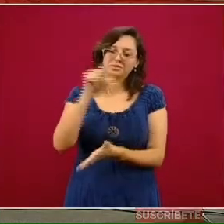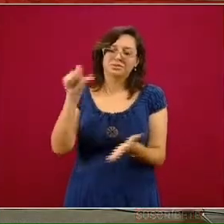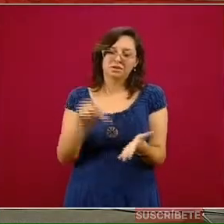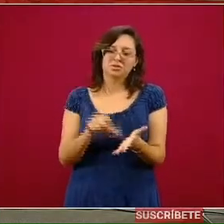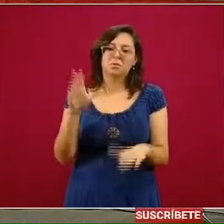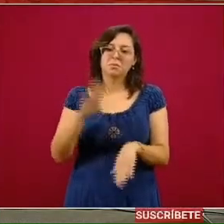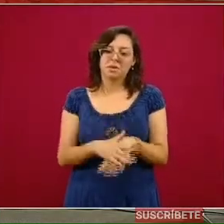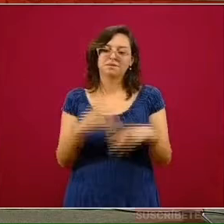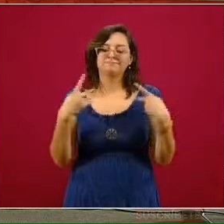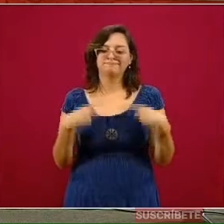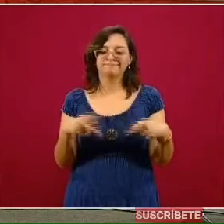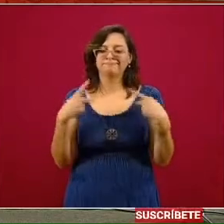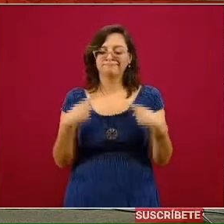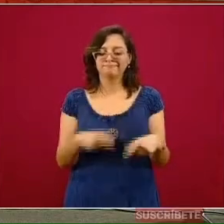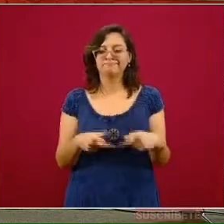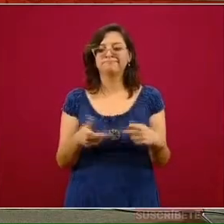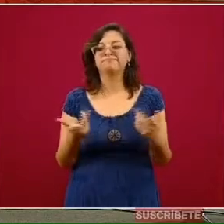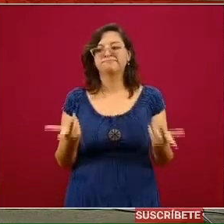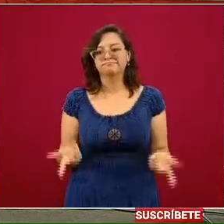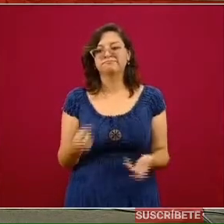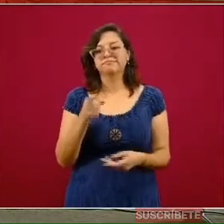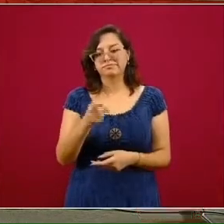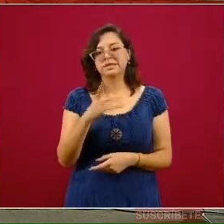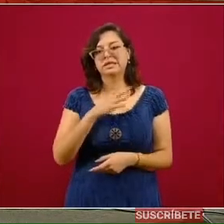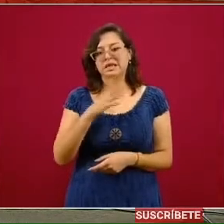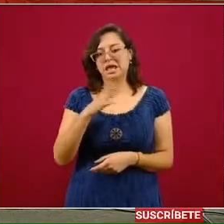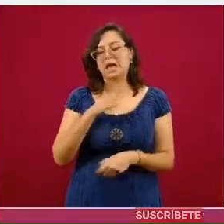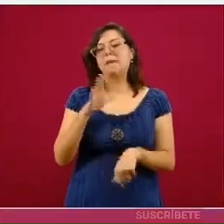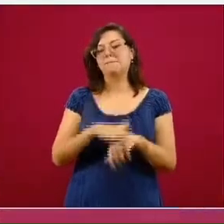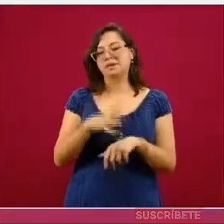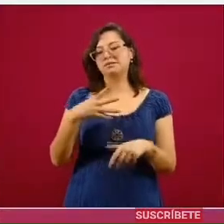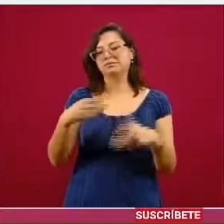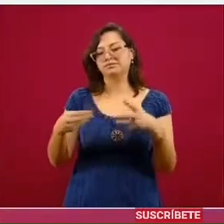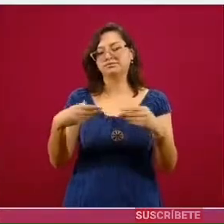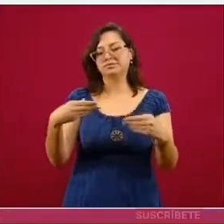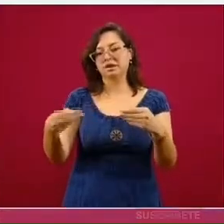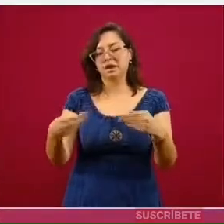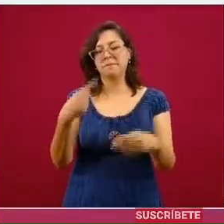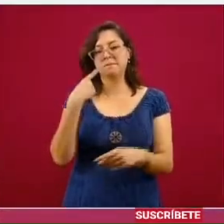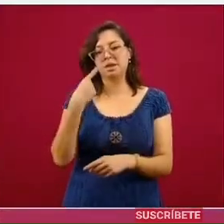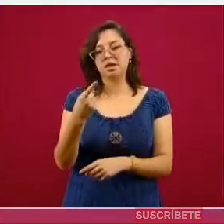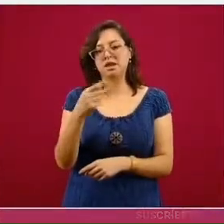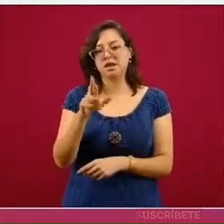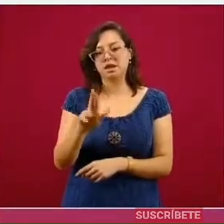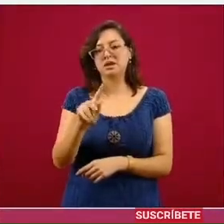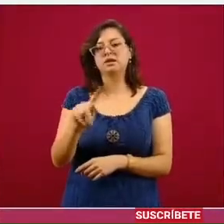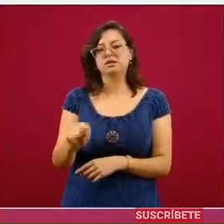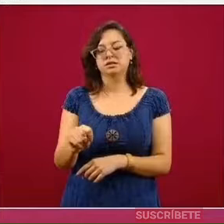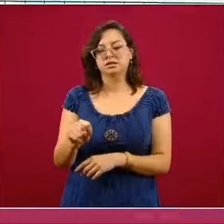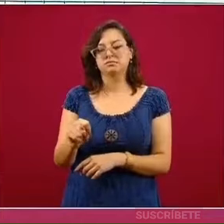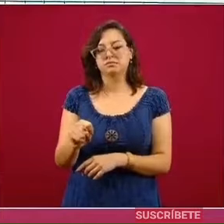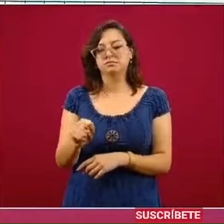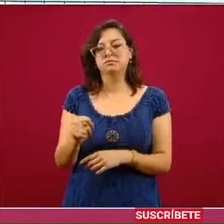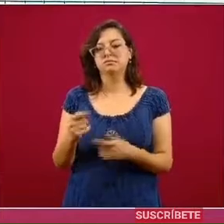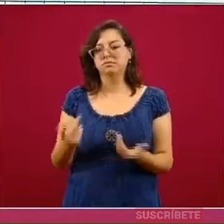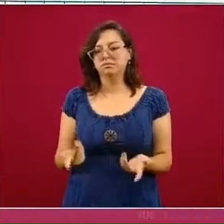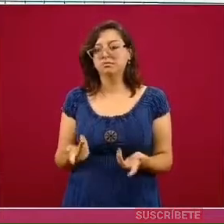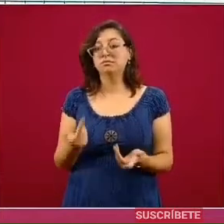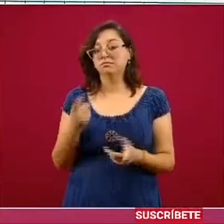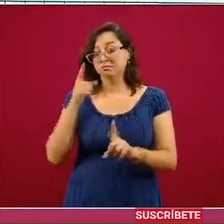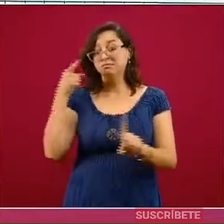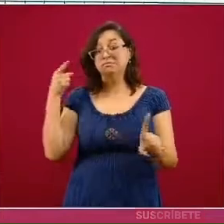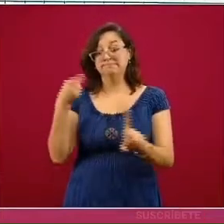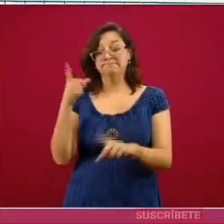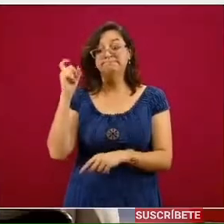poblada, sí vemos que hay intensidad de transmisión. Y veamos la RT, porque aquí vemos también un estado que ha tenido